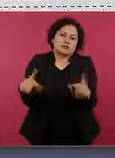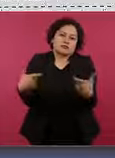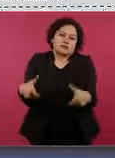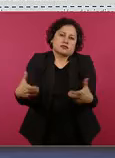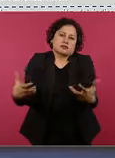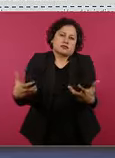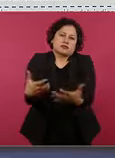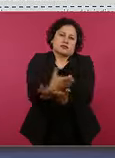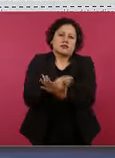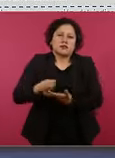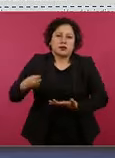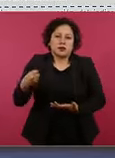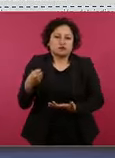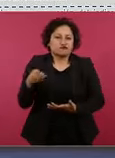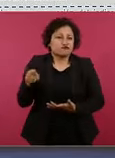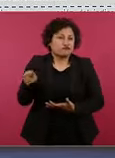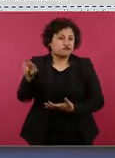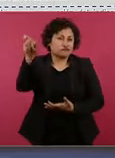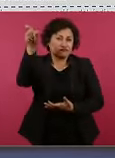Hablando